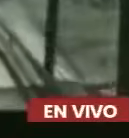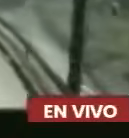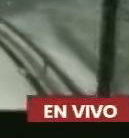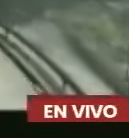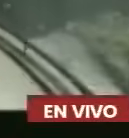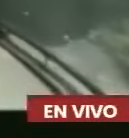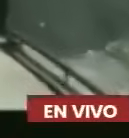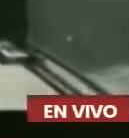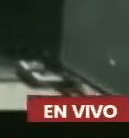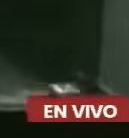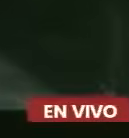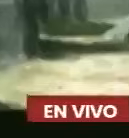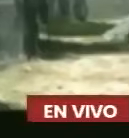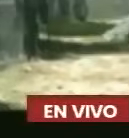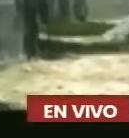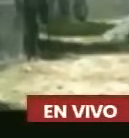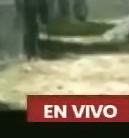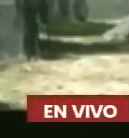conservación.